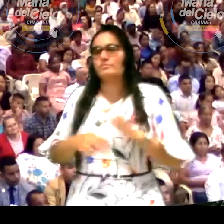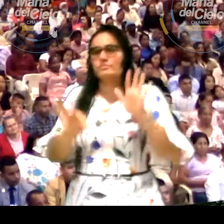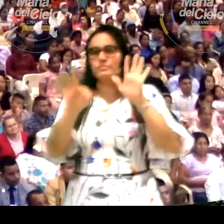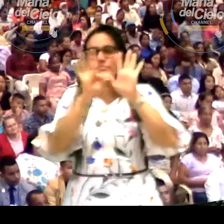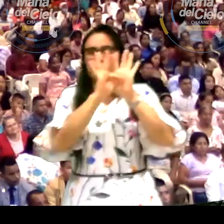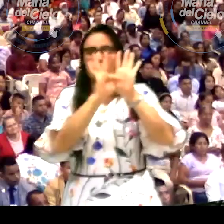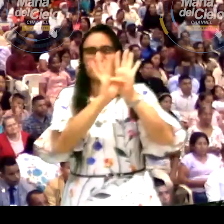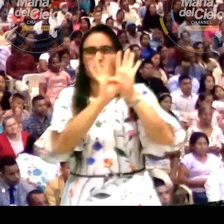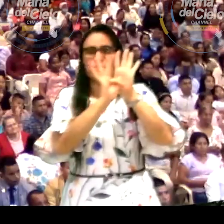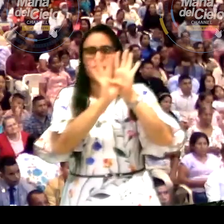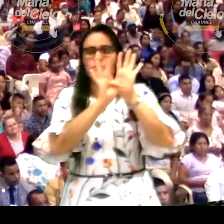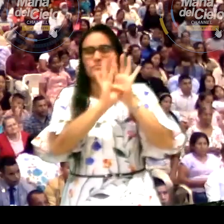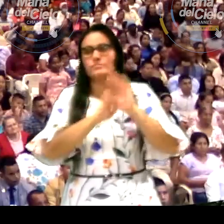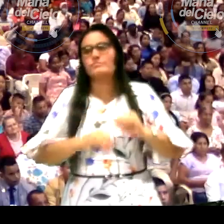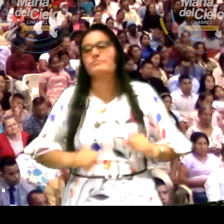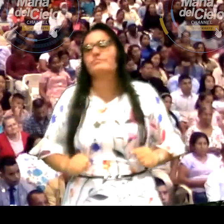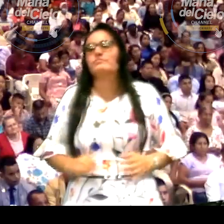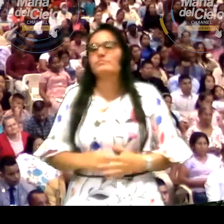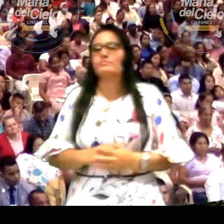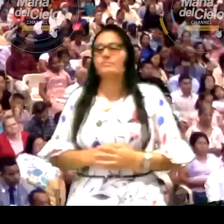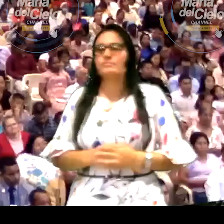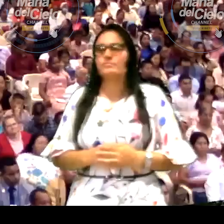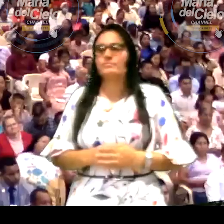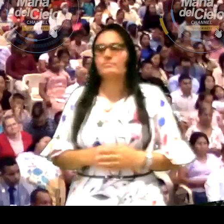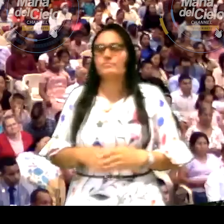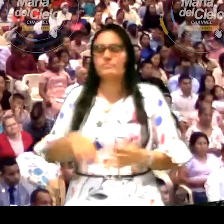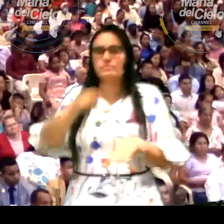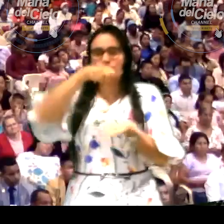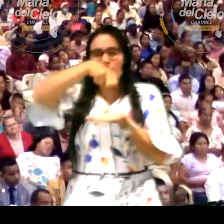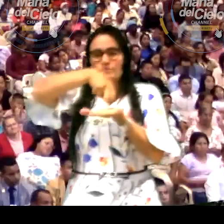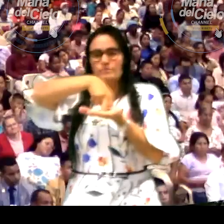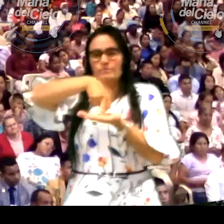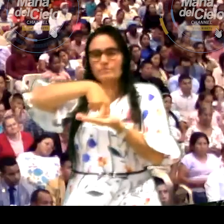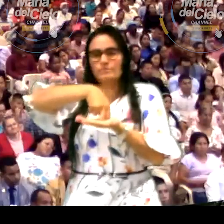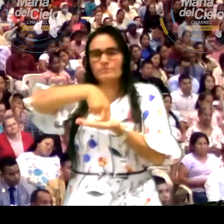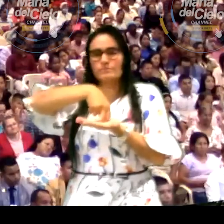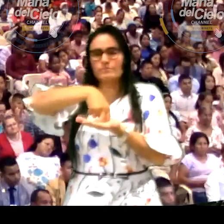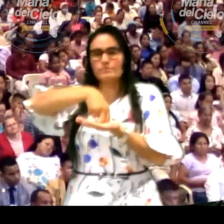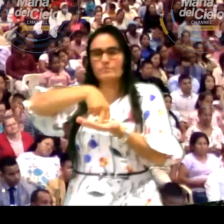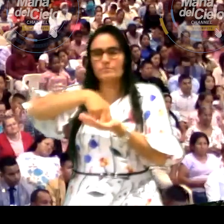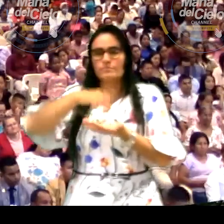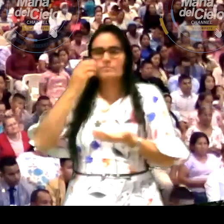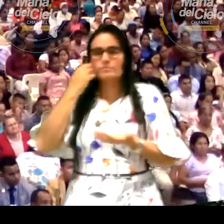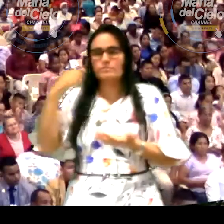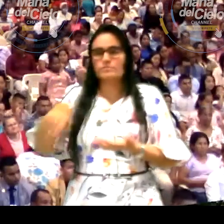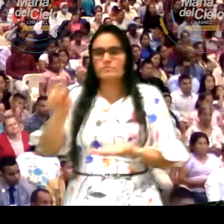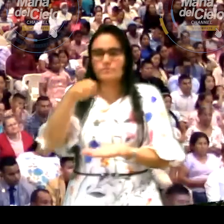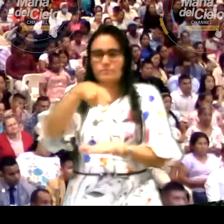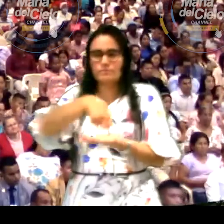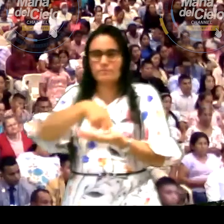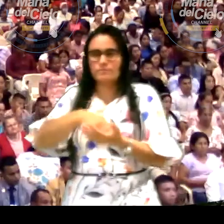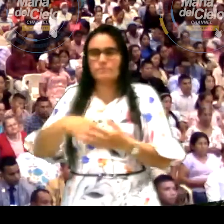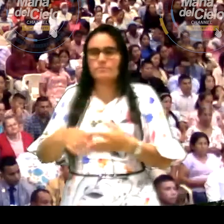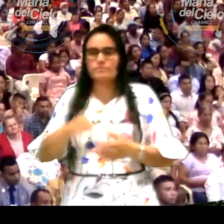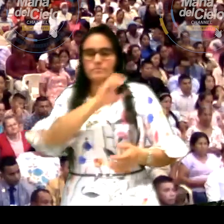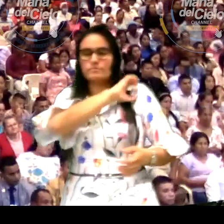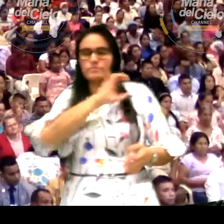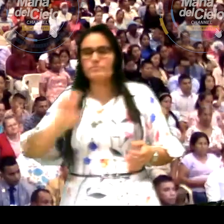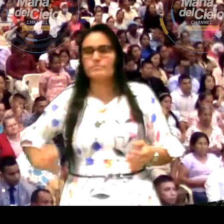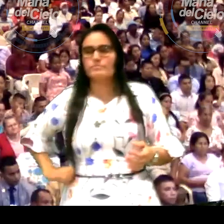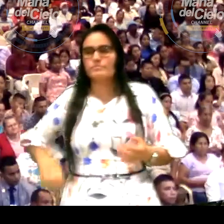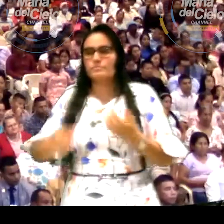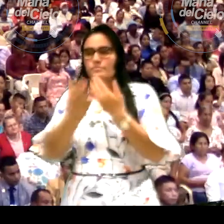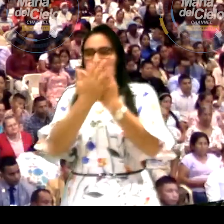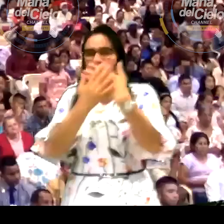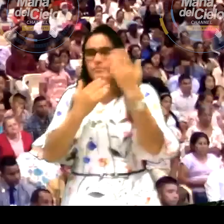hacer? Doctora, le dijo: sencillo, arrodíllese. La señora se arrodilló, la hermana impuso las manos en el nombre